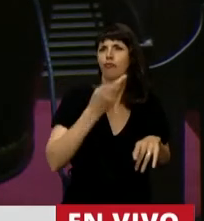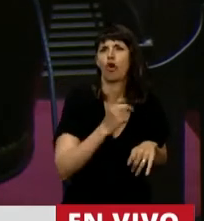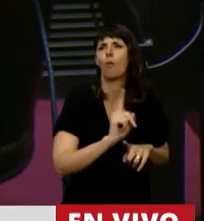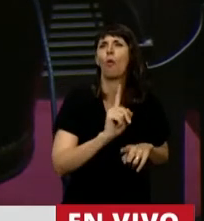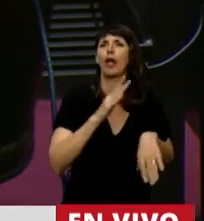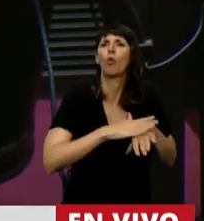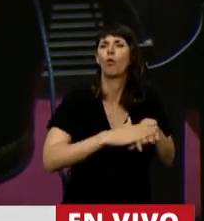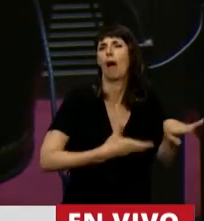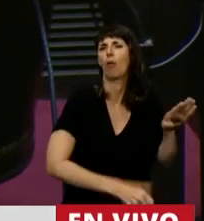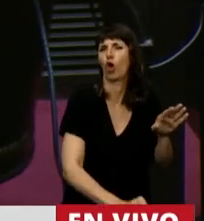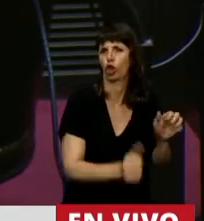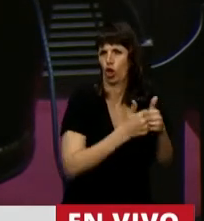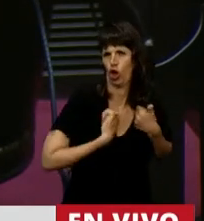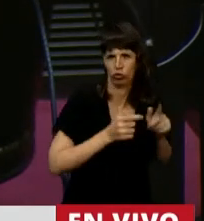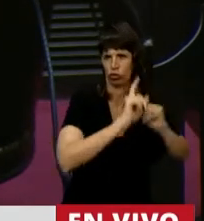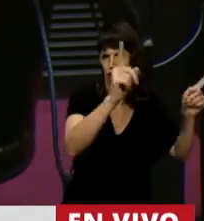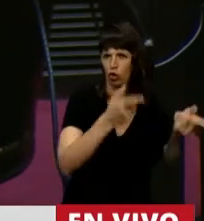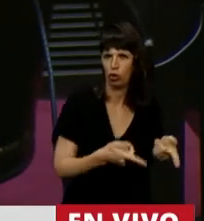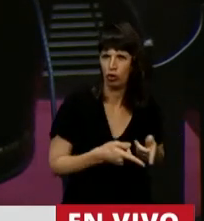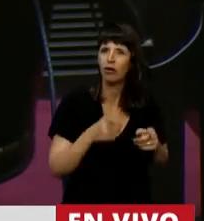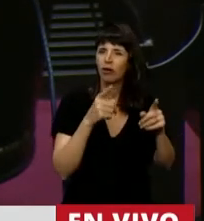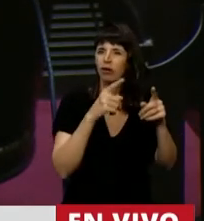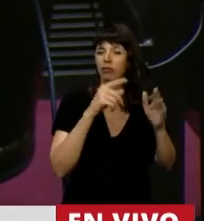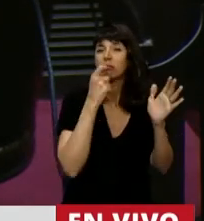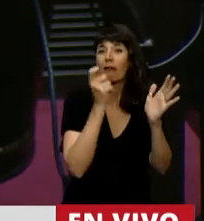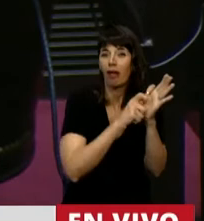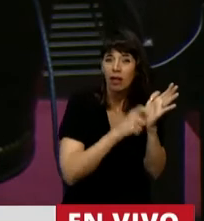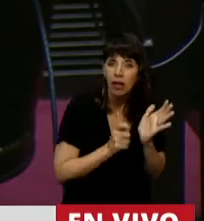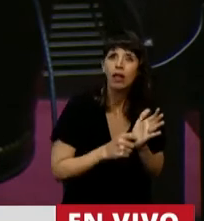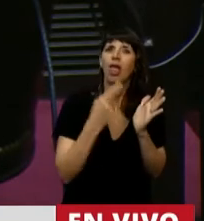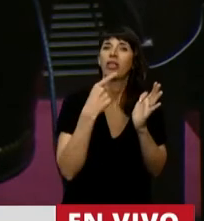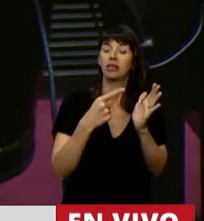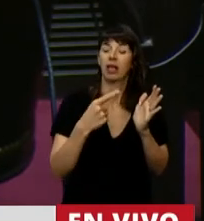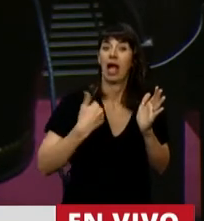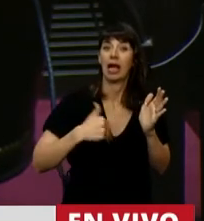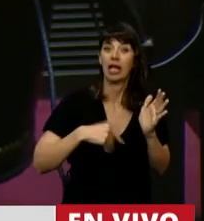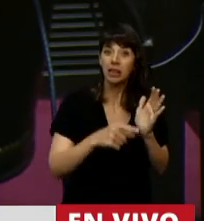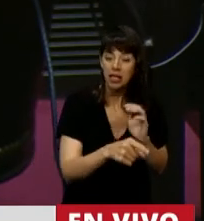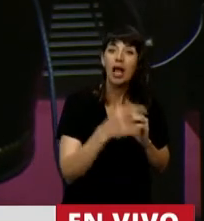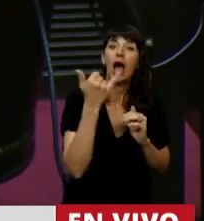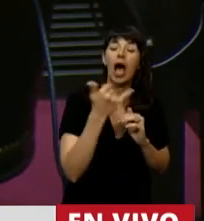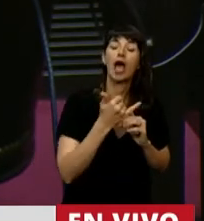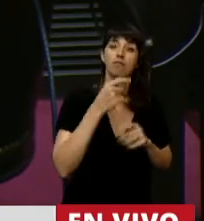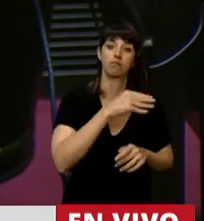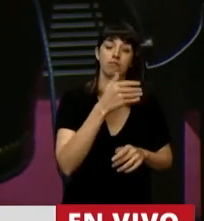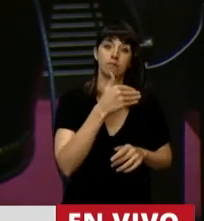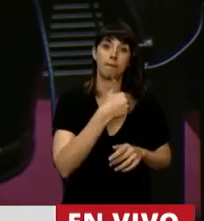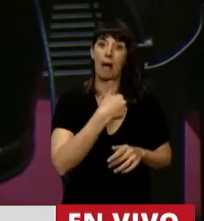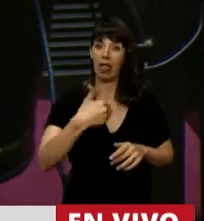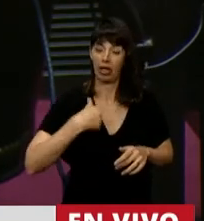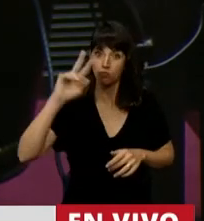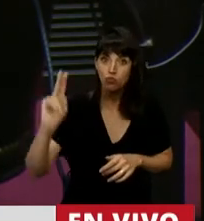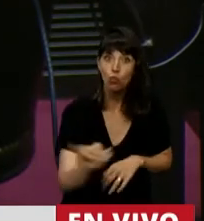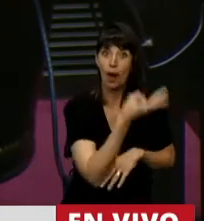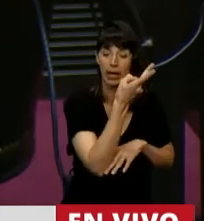mismas cifras oficiales certifican que en nuestro país hay más muertes maternas por mala atención durante el embarazo y